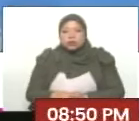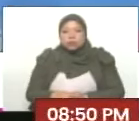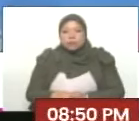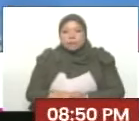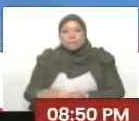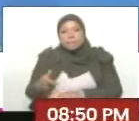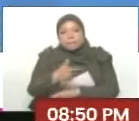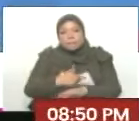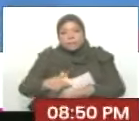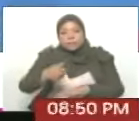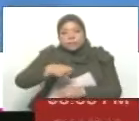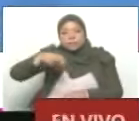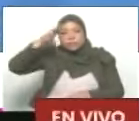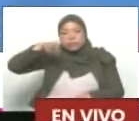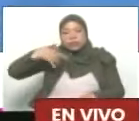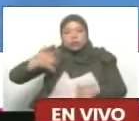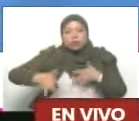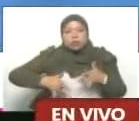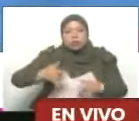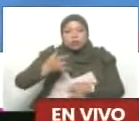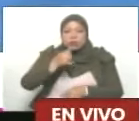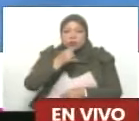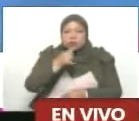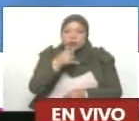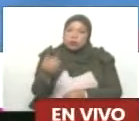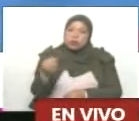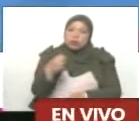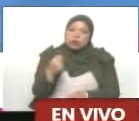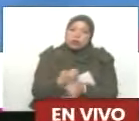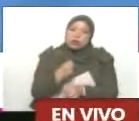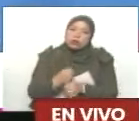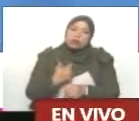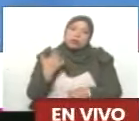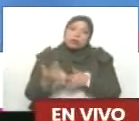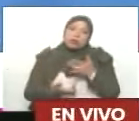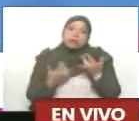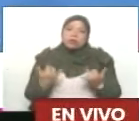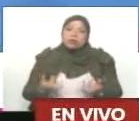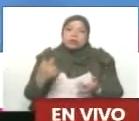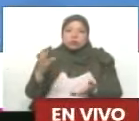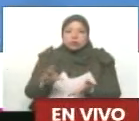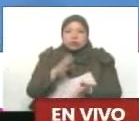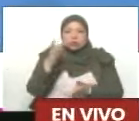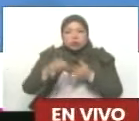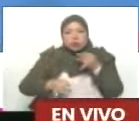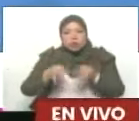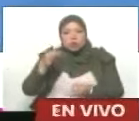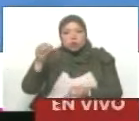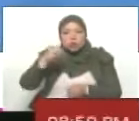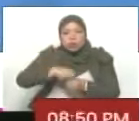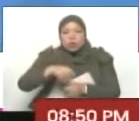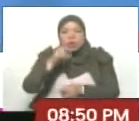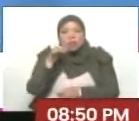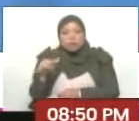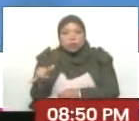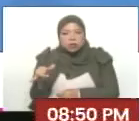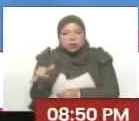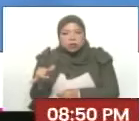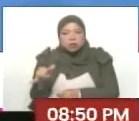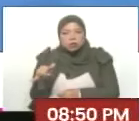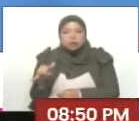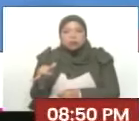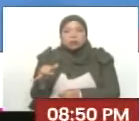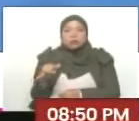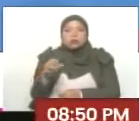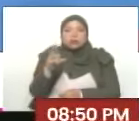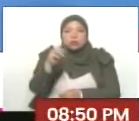el gobierno de México actuó diplomáticamente. Ha ido a la Corte Internacional de Justicia a meter una demanda, fue a la